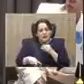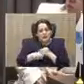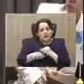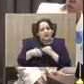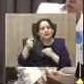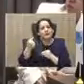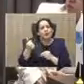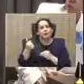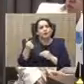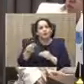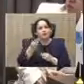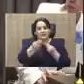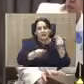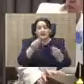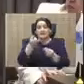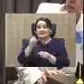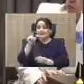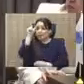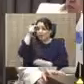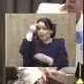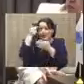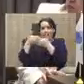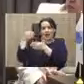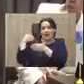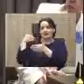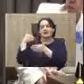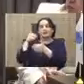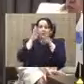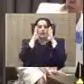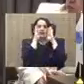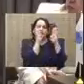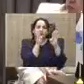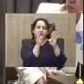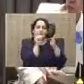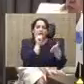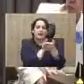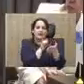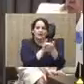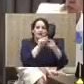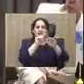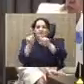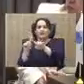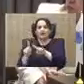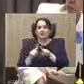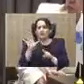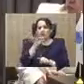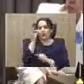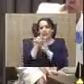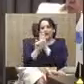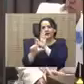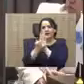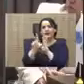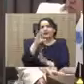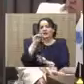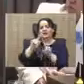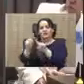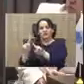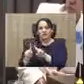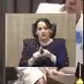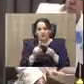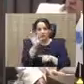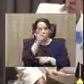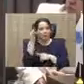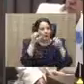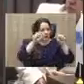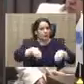anterior hubiera acatado las diferentes maneras en que la Asamblea Legislativa y las diferentes formas que pudo haber utilizado para